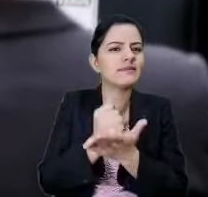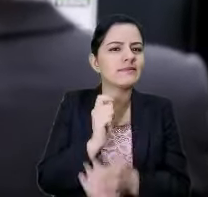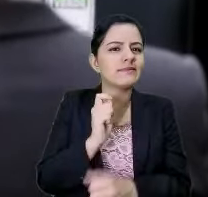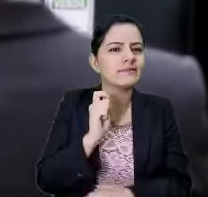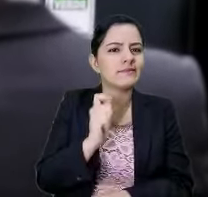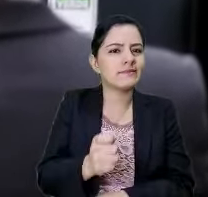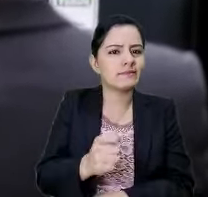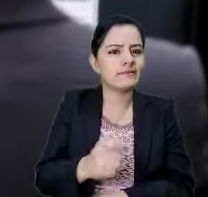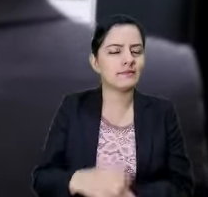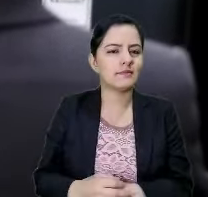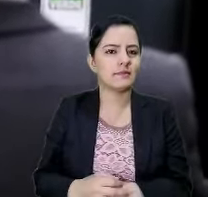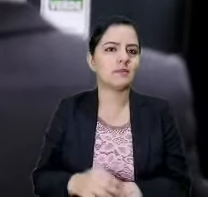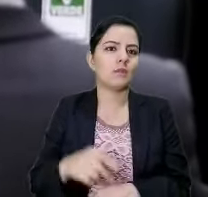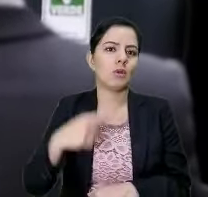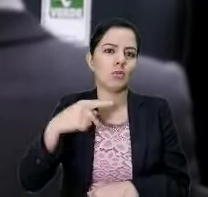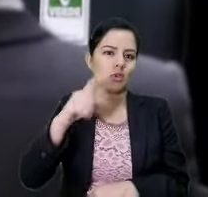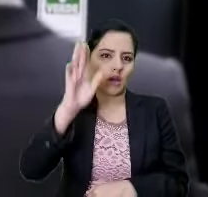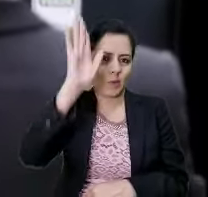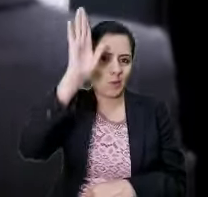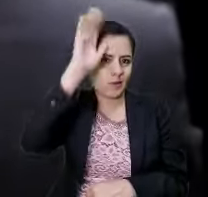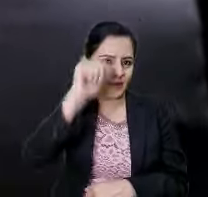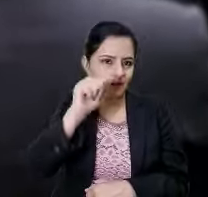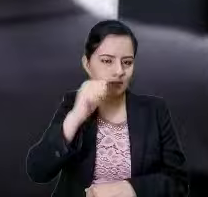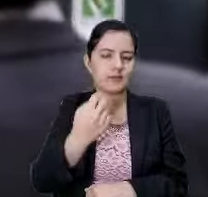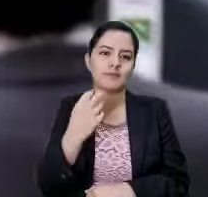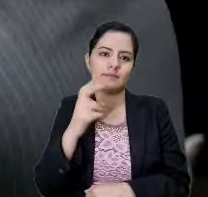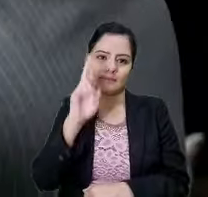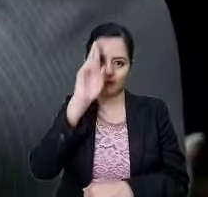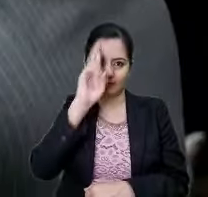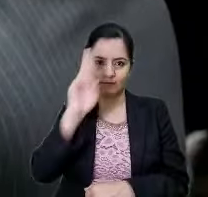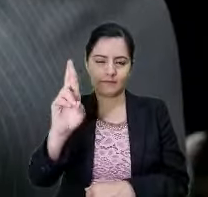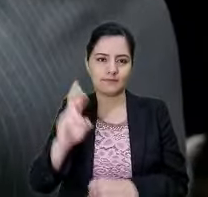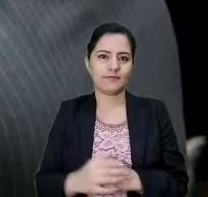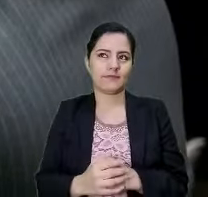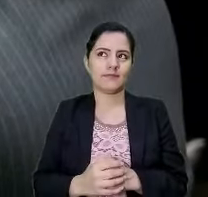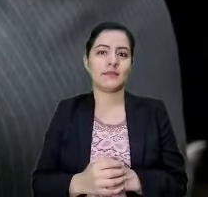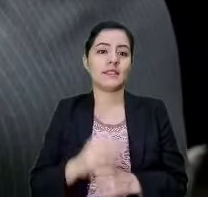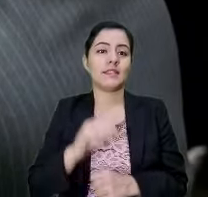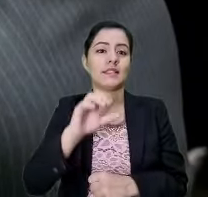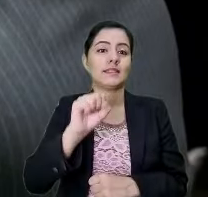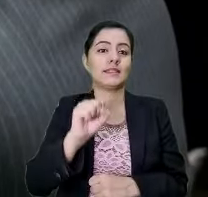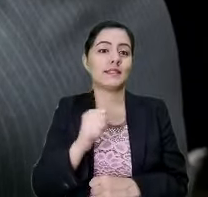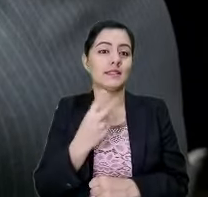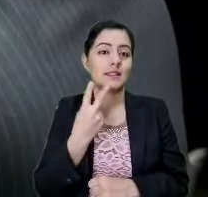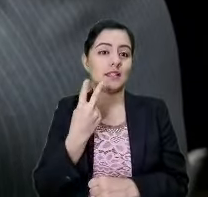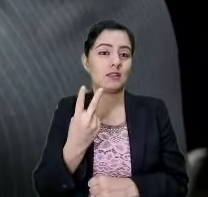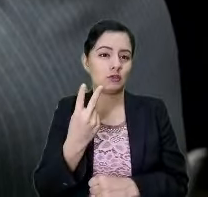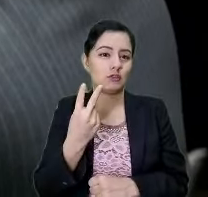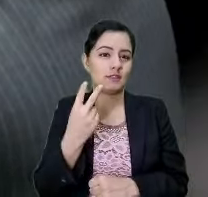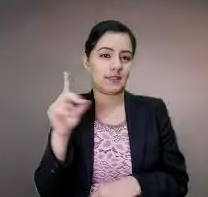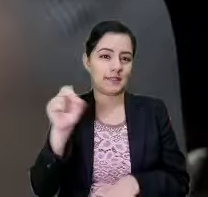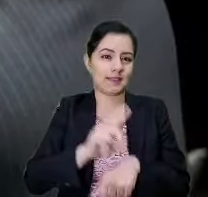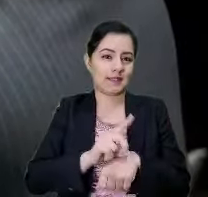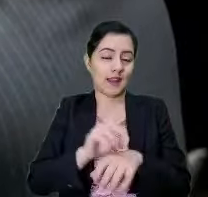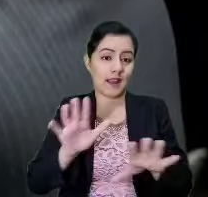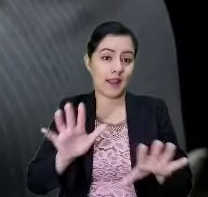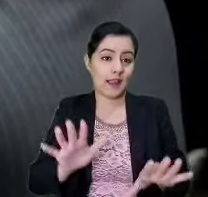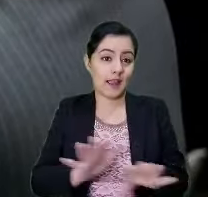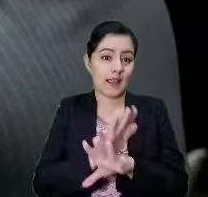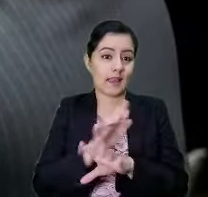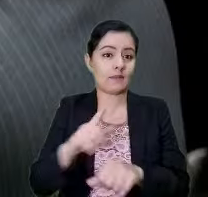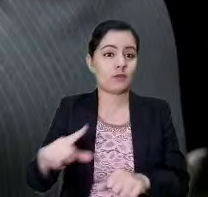al contrato colectivo. A 62 días de entrega, de cambio de gobierno,